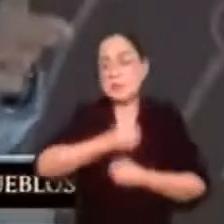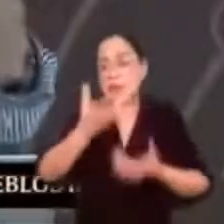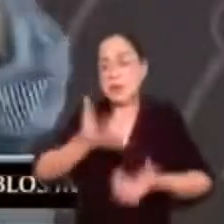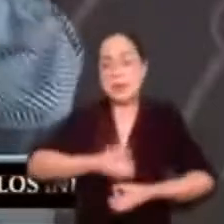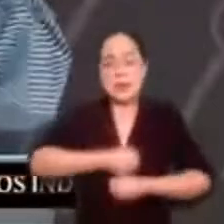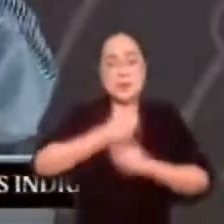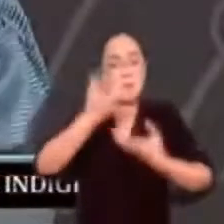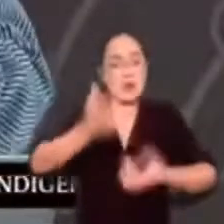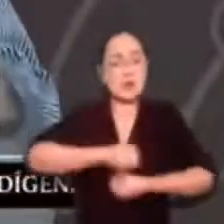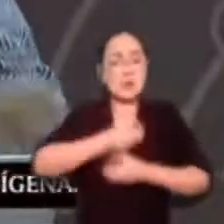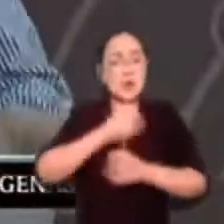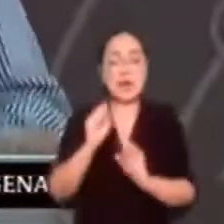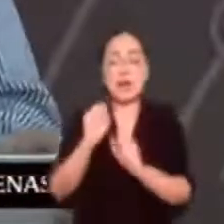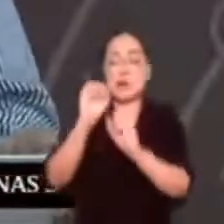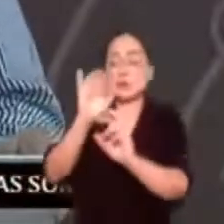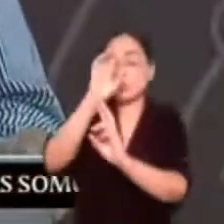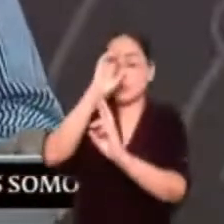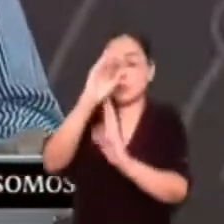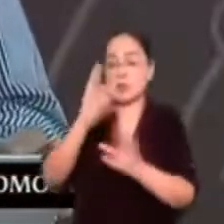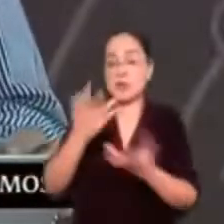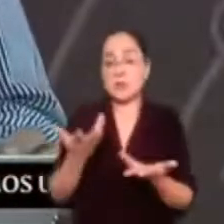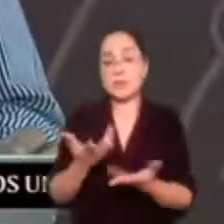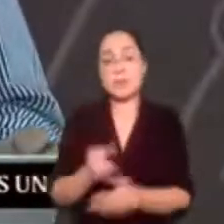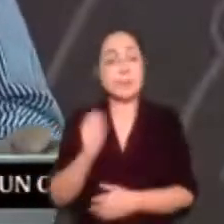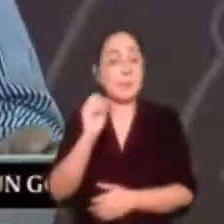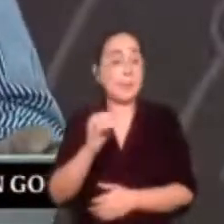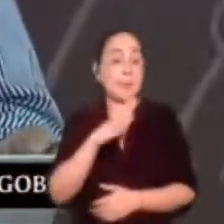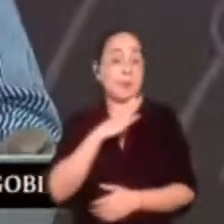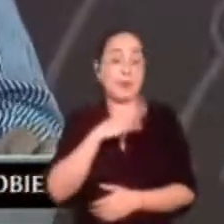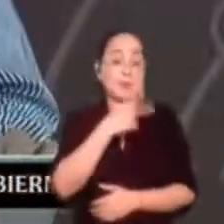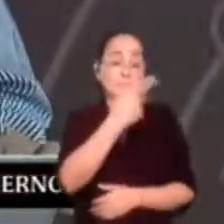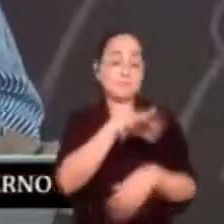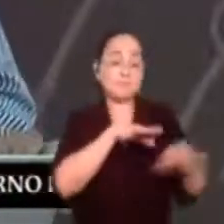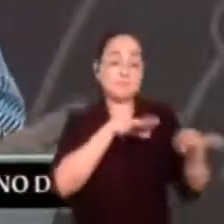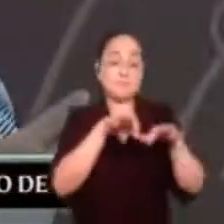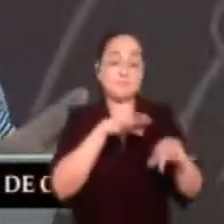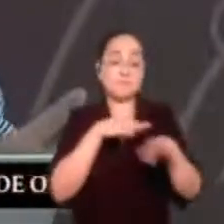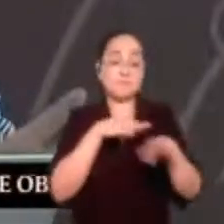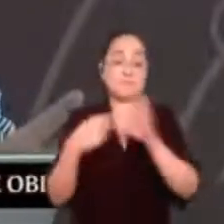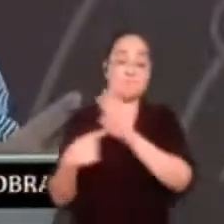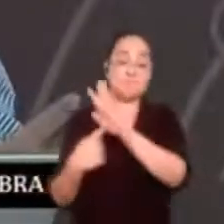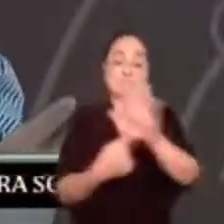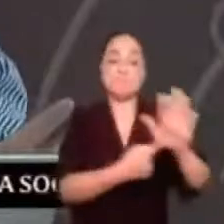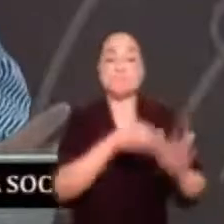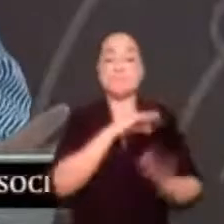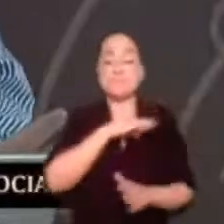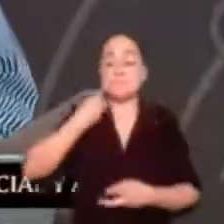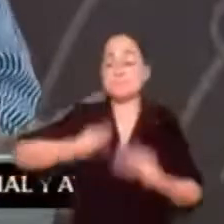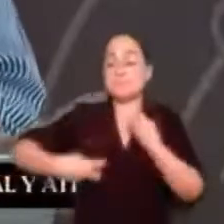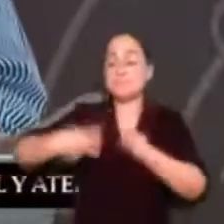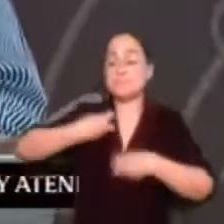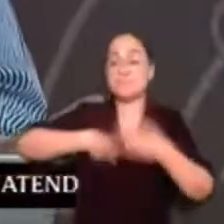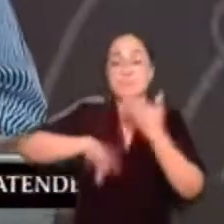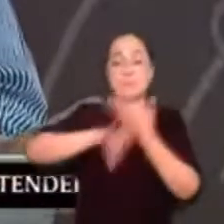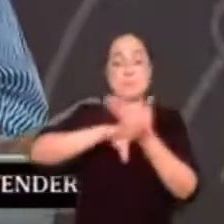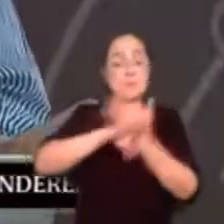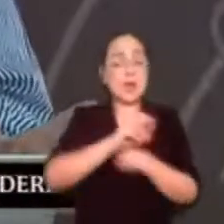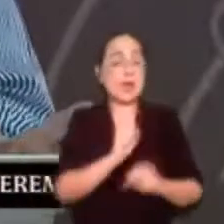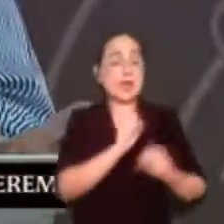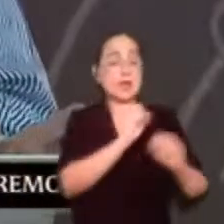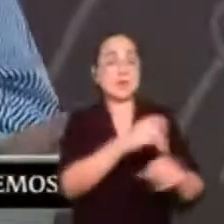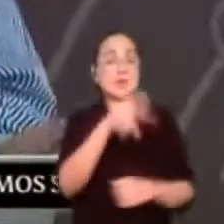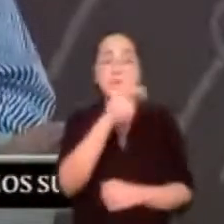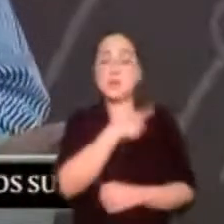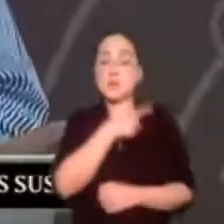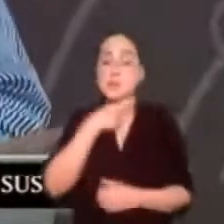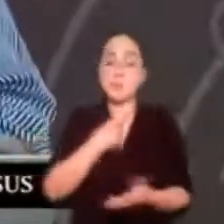que te expones a eso en tu tarea, en tus funciones, tomar una decisión, pero tienes que decidir porque tú